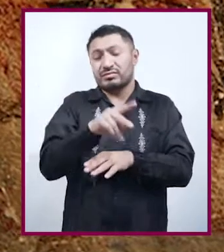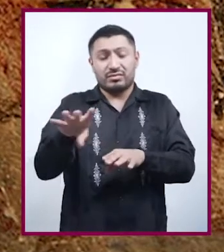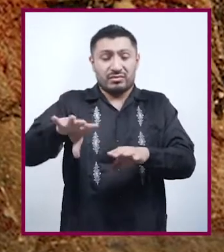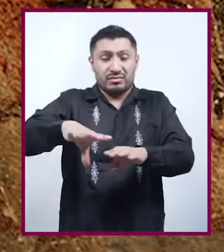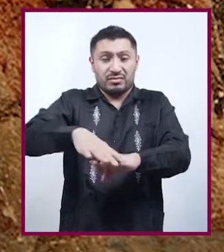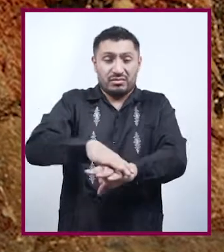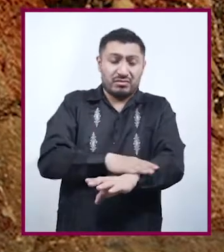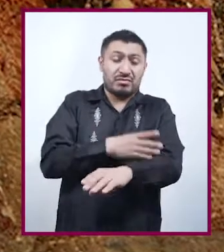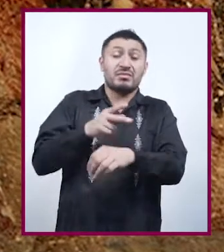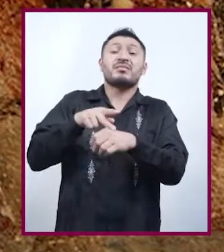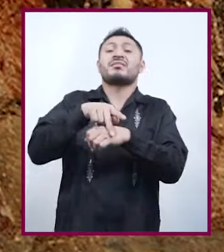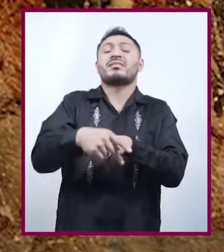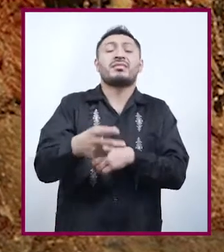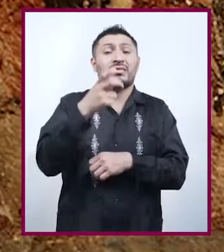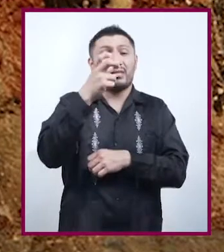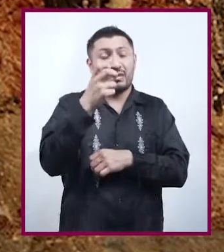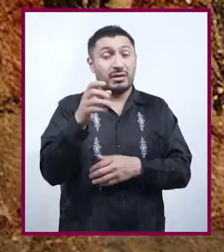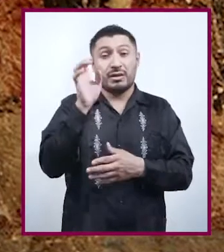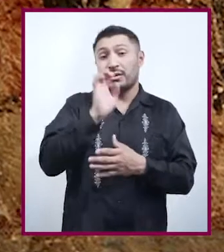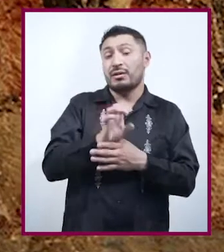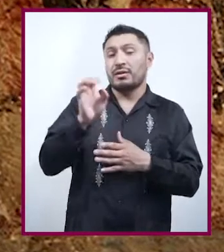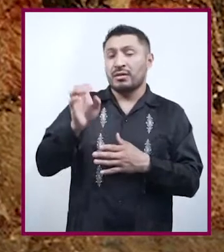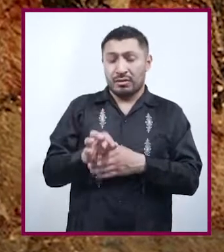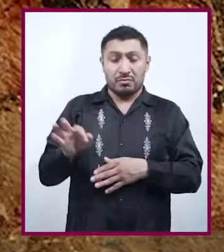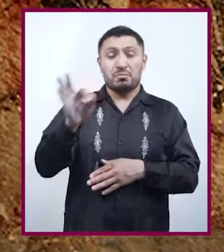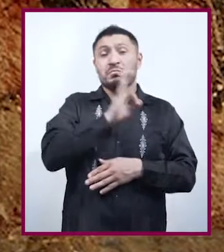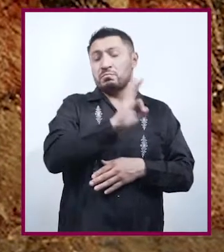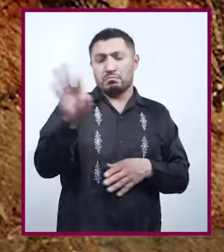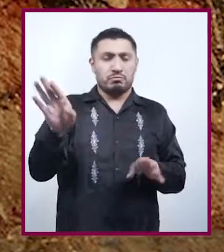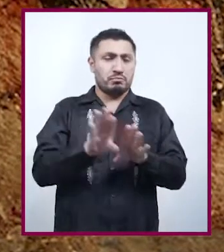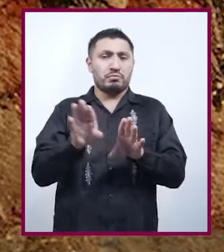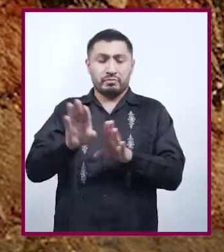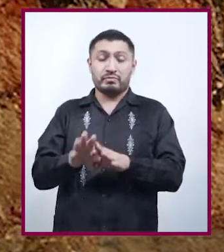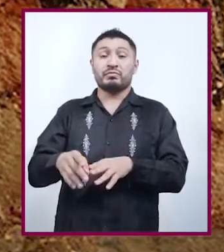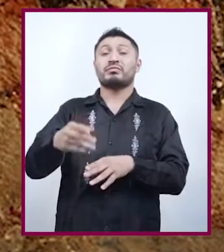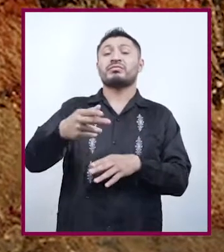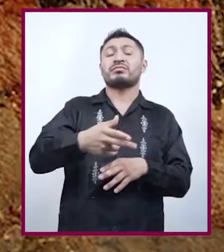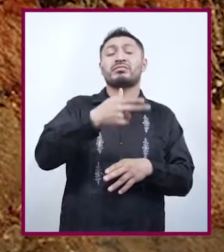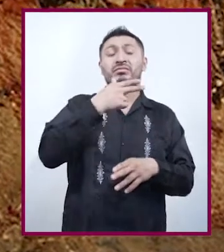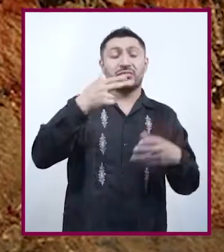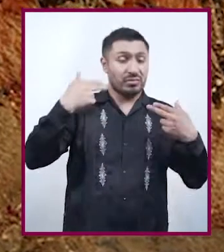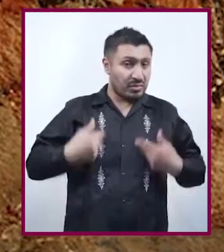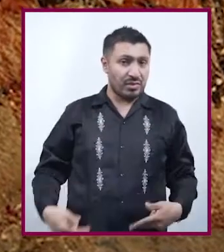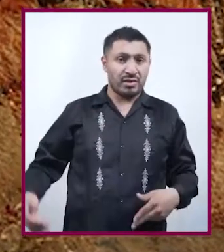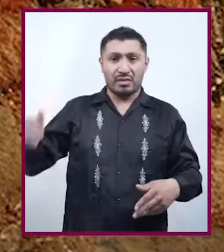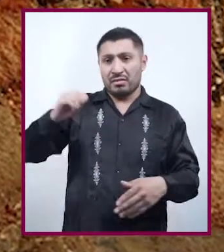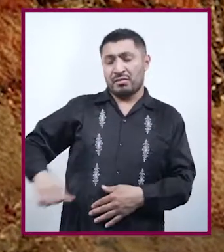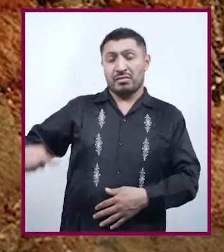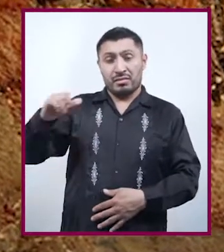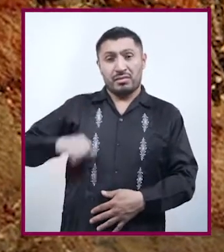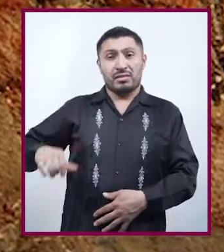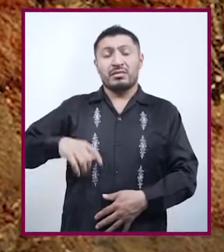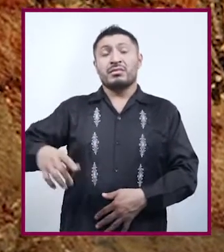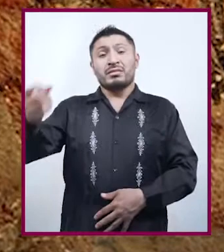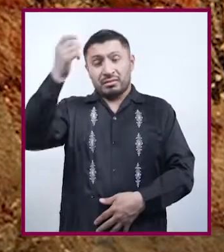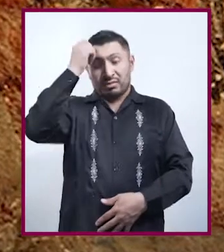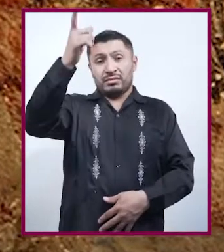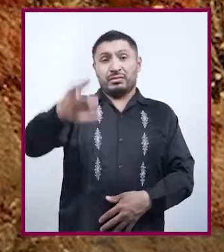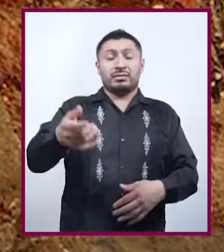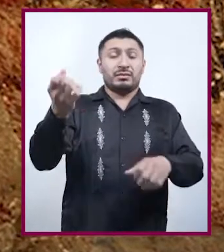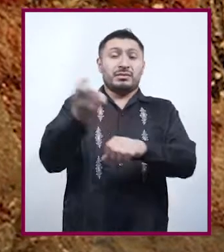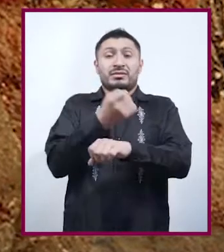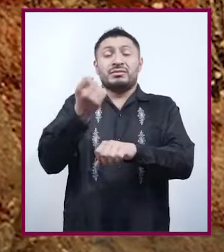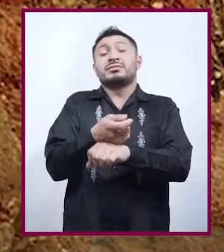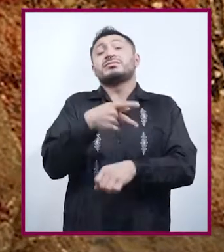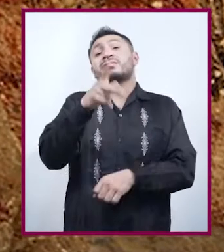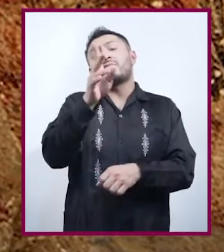prendas parecidas a unas botas de piel. Por lo tanto, es posible que hayan sido las y los humanos de la prehistoria quienes inventaron